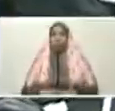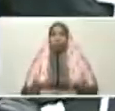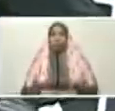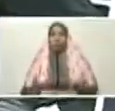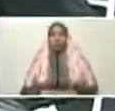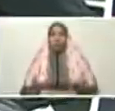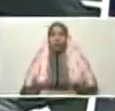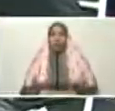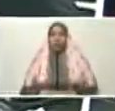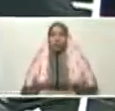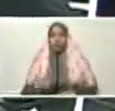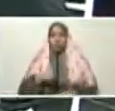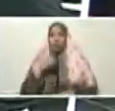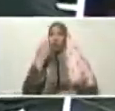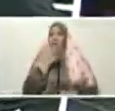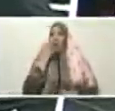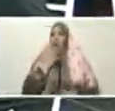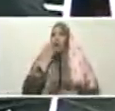fíjese